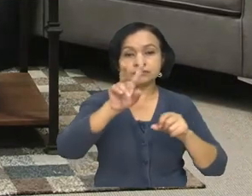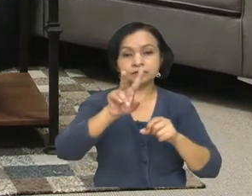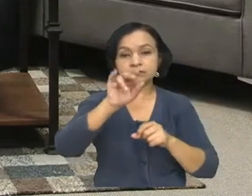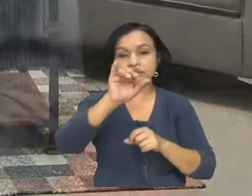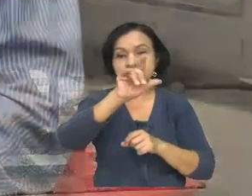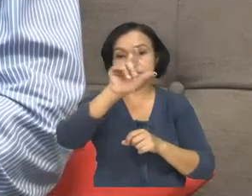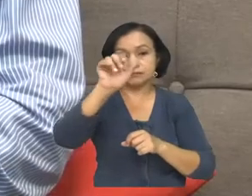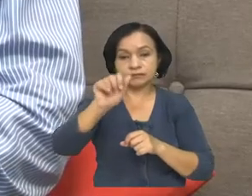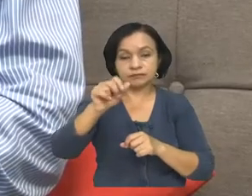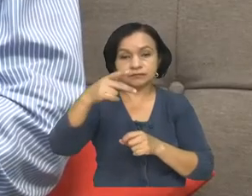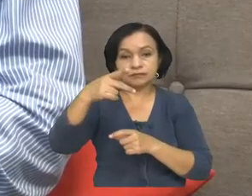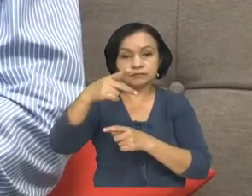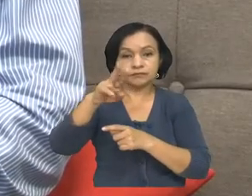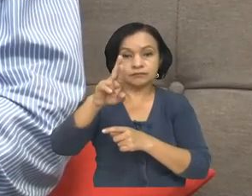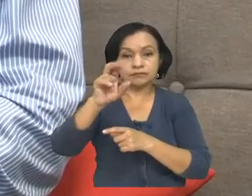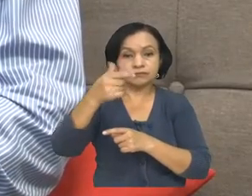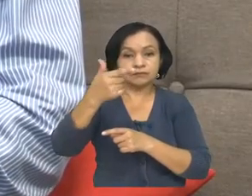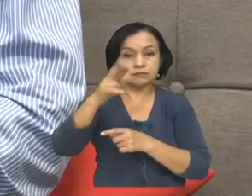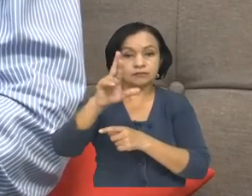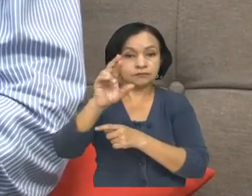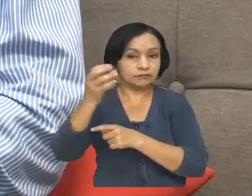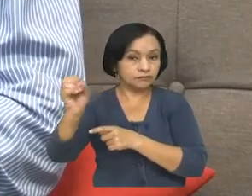nosotros teníamos la...